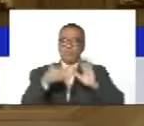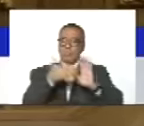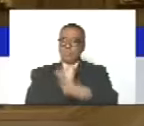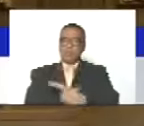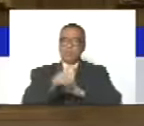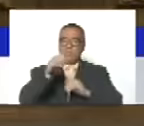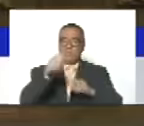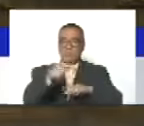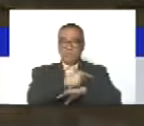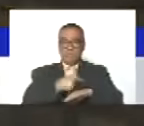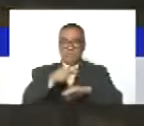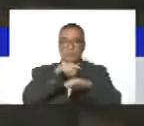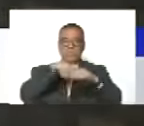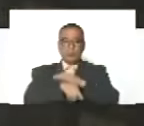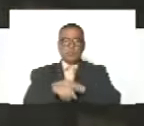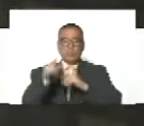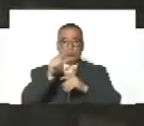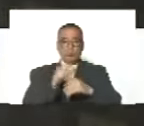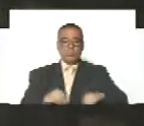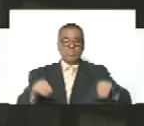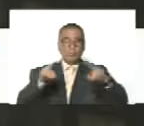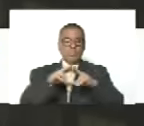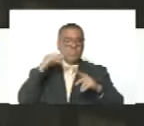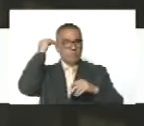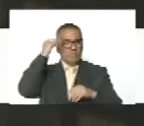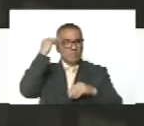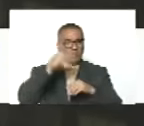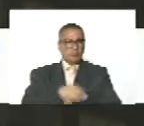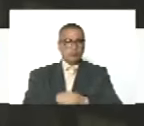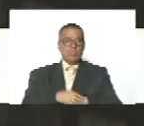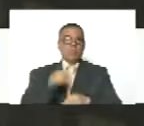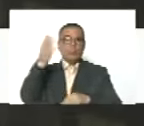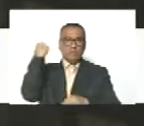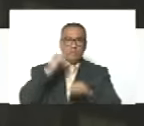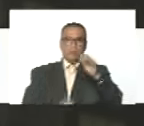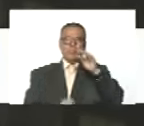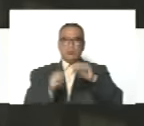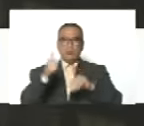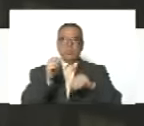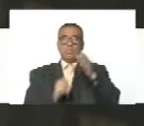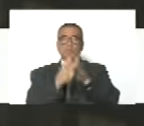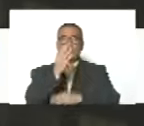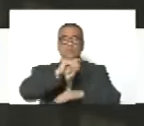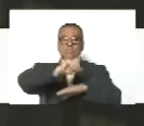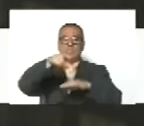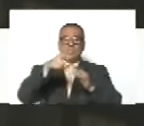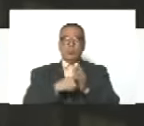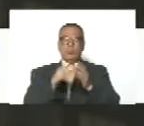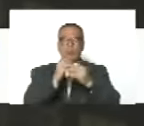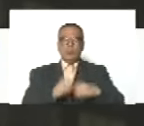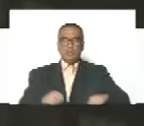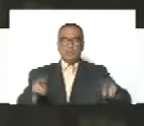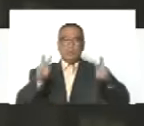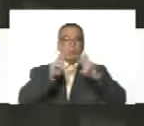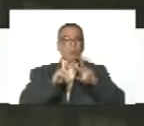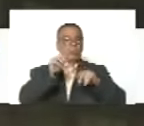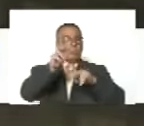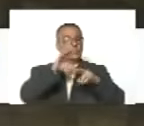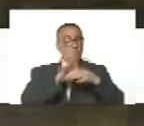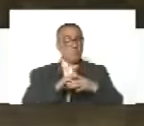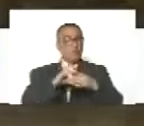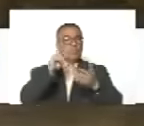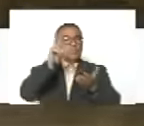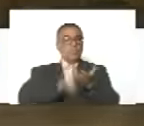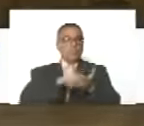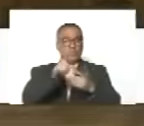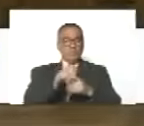Estado de Palestina dentro de la organización. Considerando que el pasado 10 de mayo la Asamblea General de la Organización de las Naciones Unidas